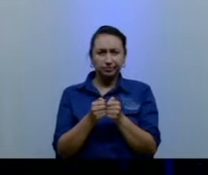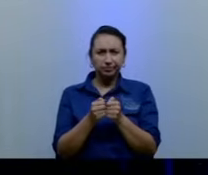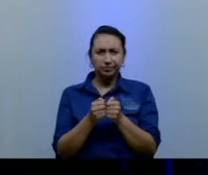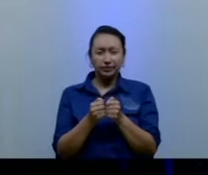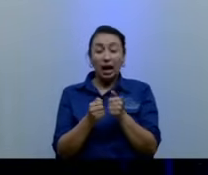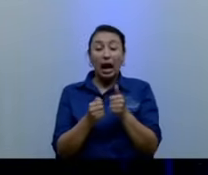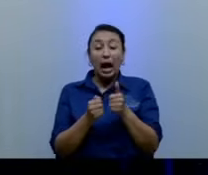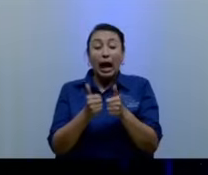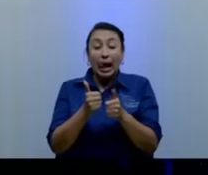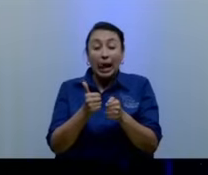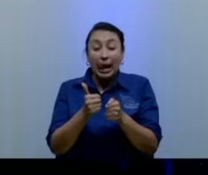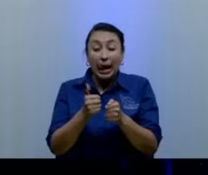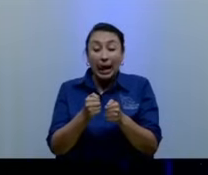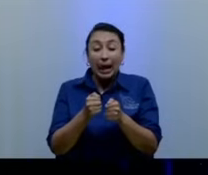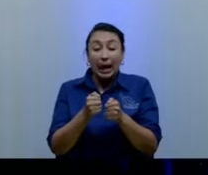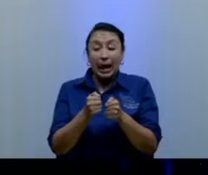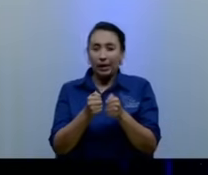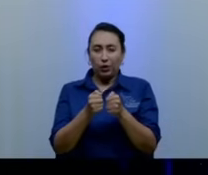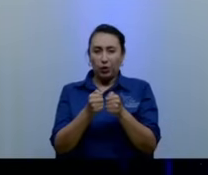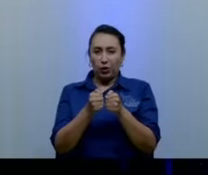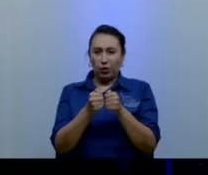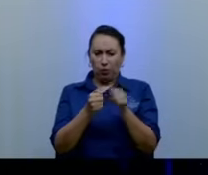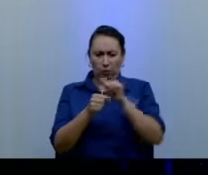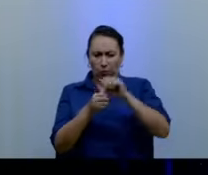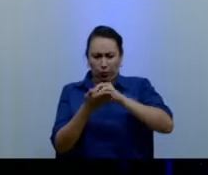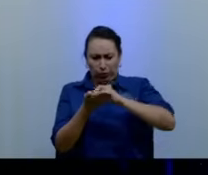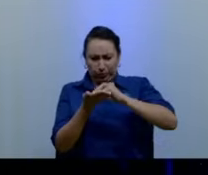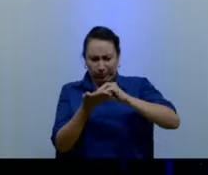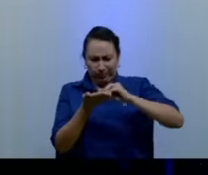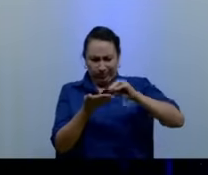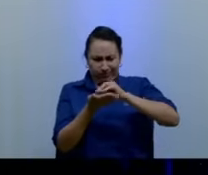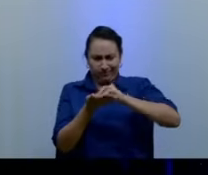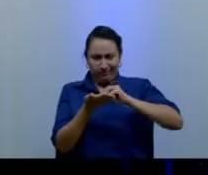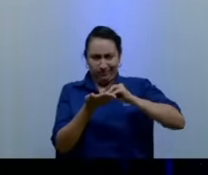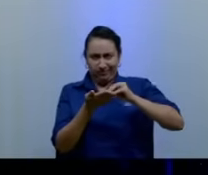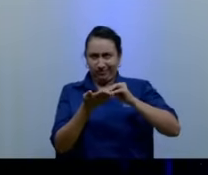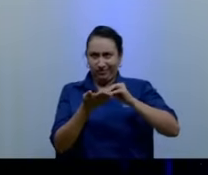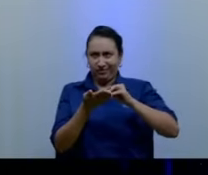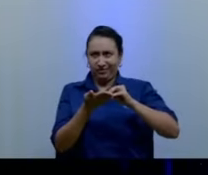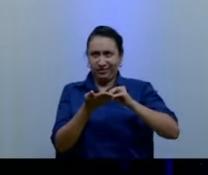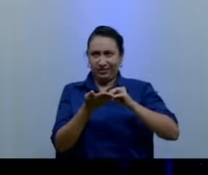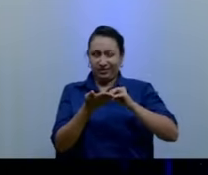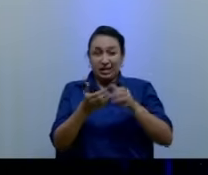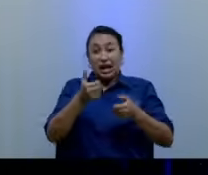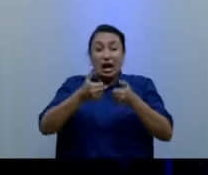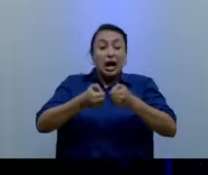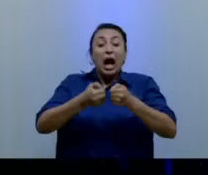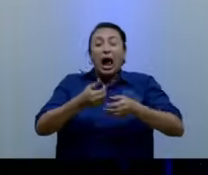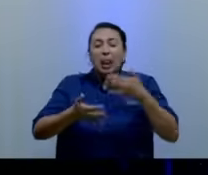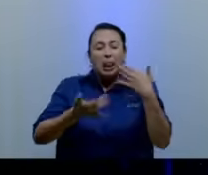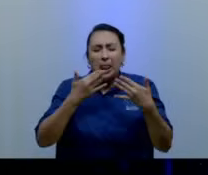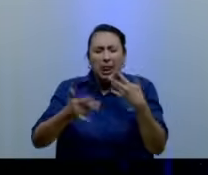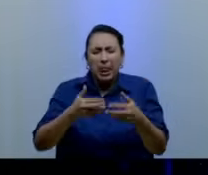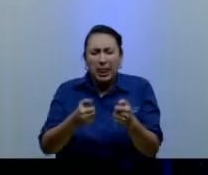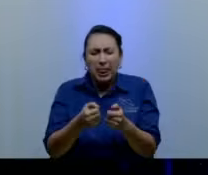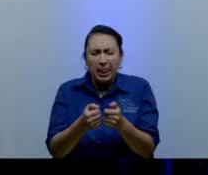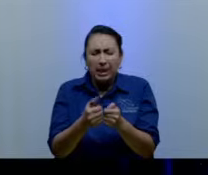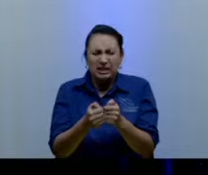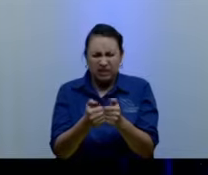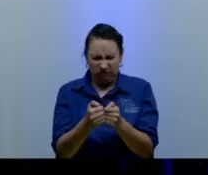Y si uno metió las extremidades, dice, no, esto lo voy a quitar. Ya salió de tu corazón por tus dedos,